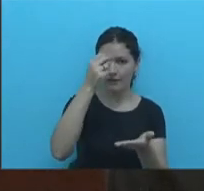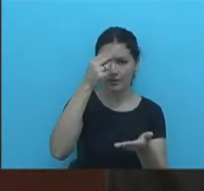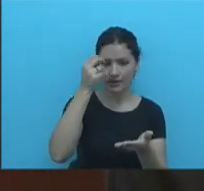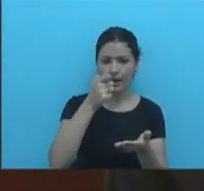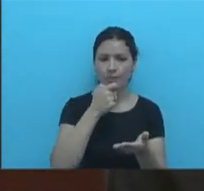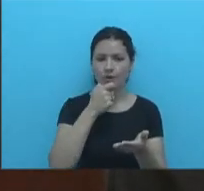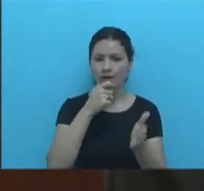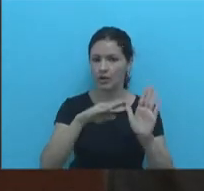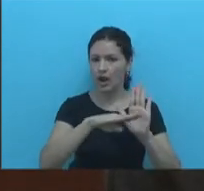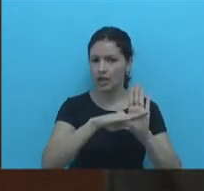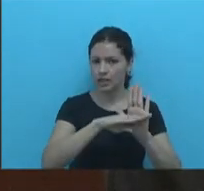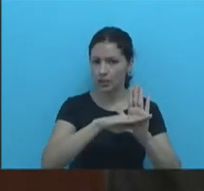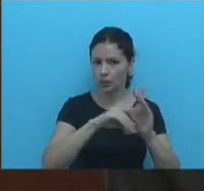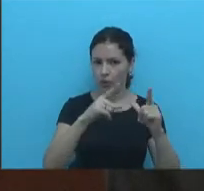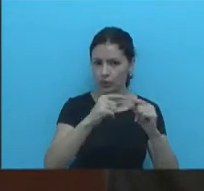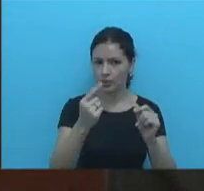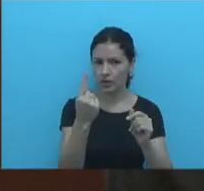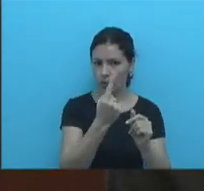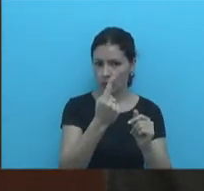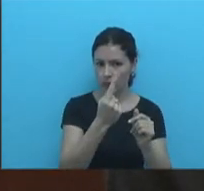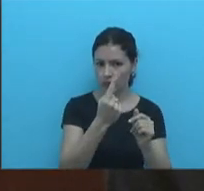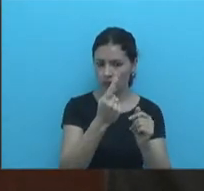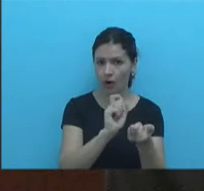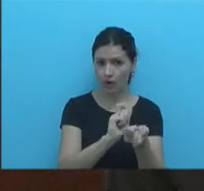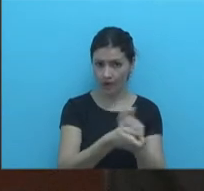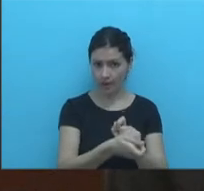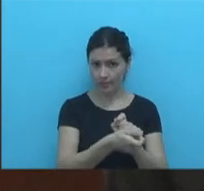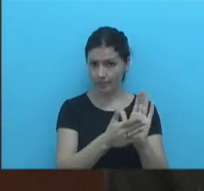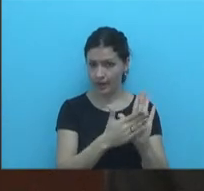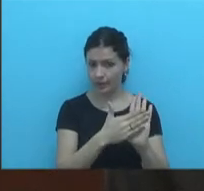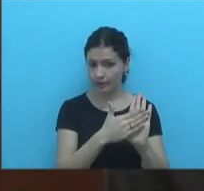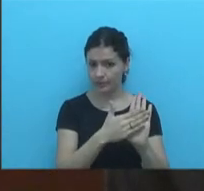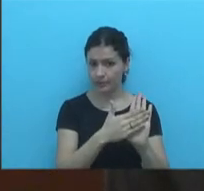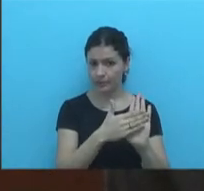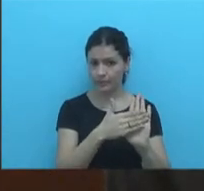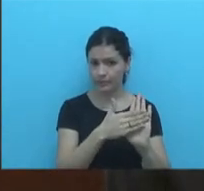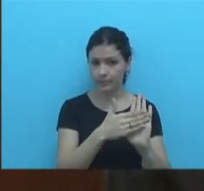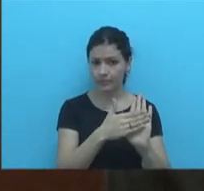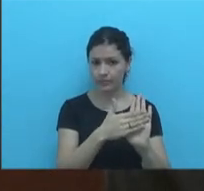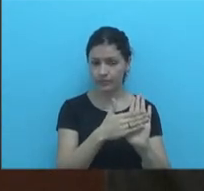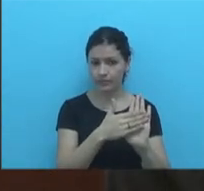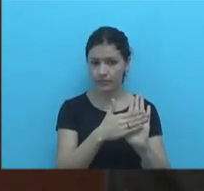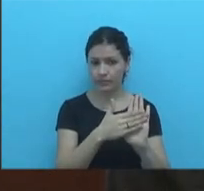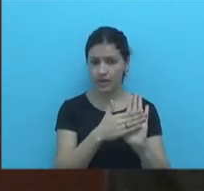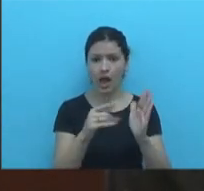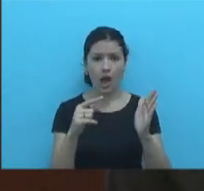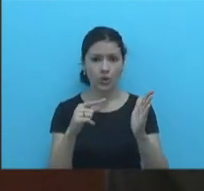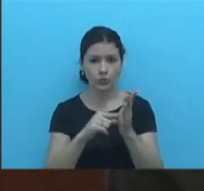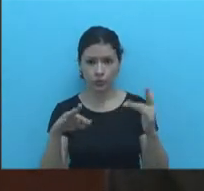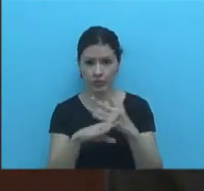artículo 1 se queda como lo reformamos recién, en nuestra ciudad,